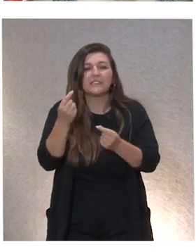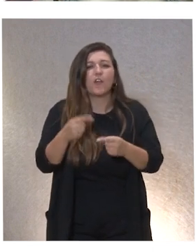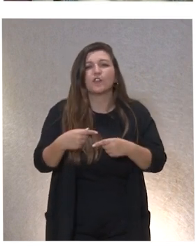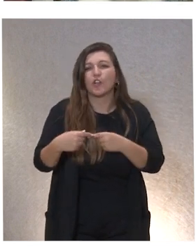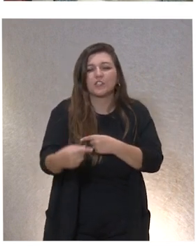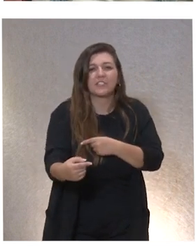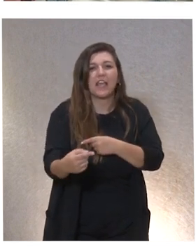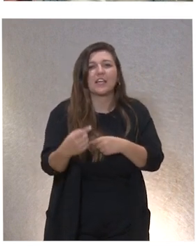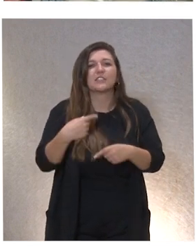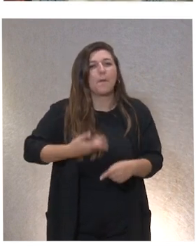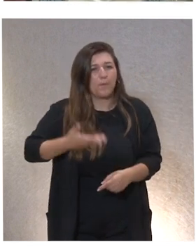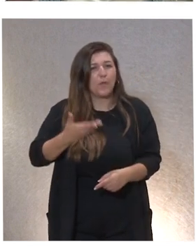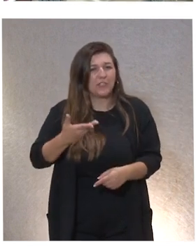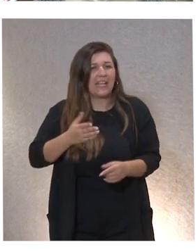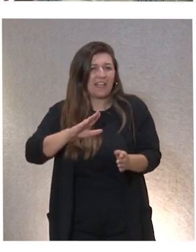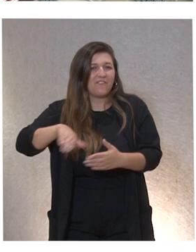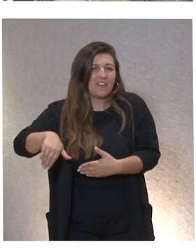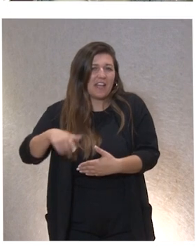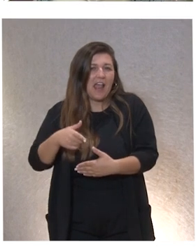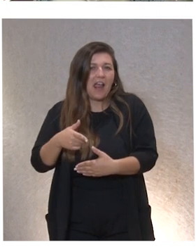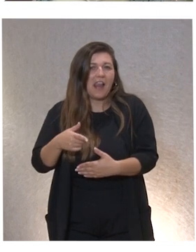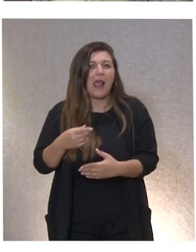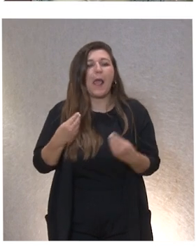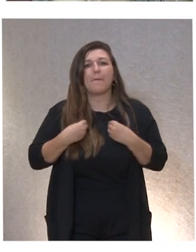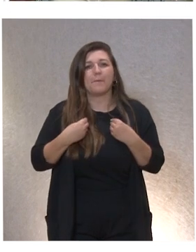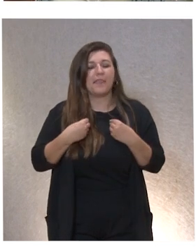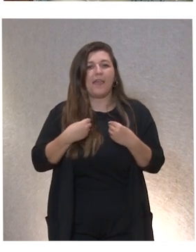día a día que al final son las importantes y las que marcan la vida de las personas.